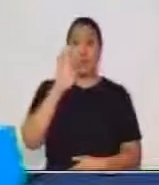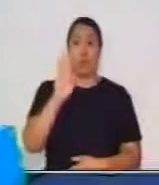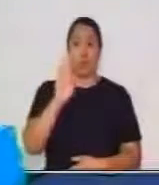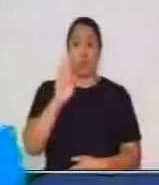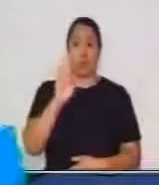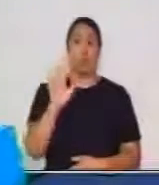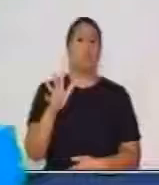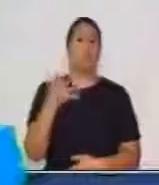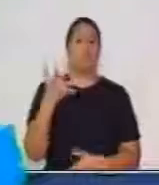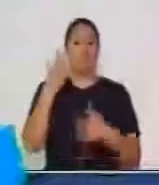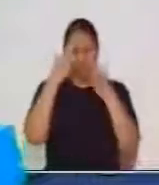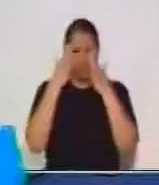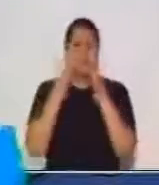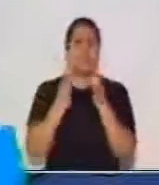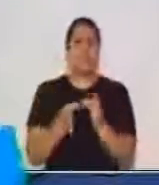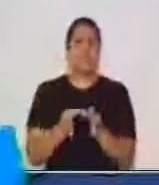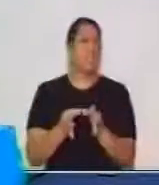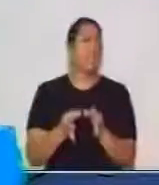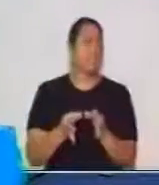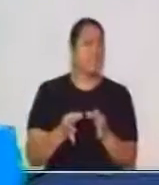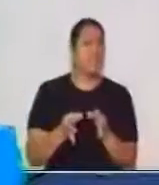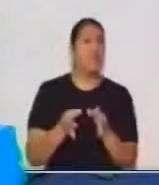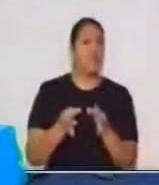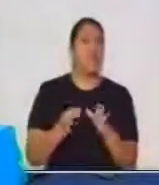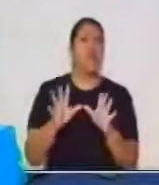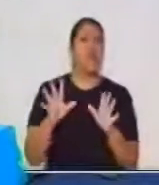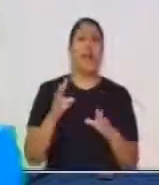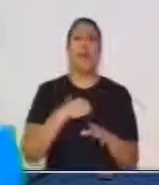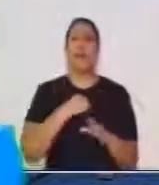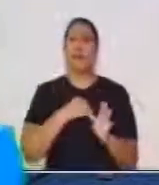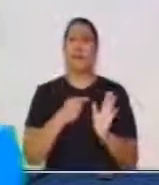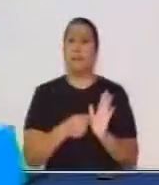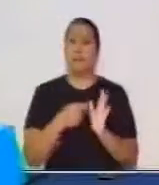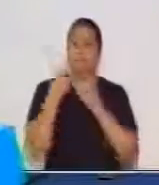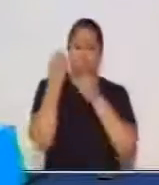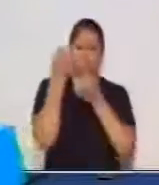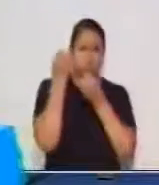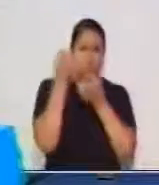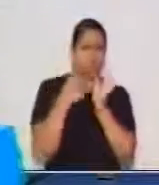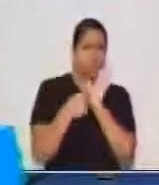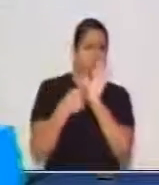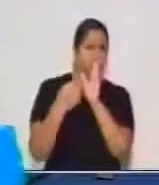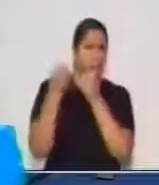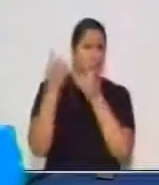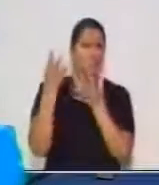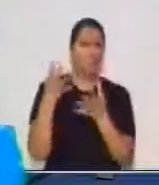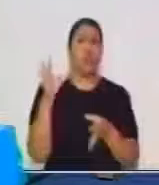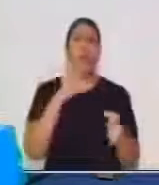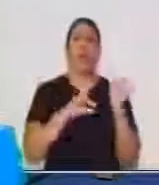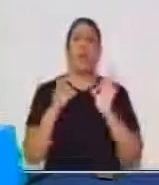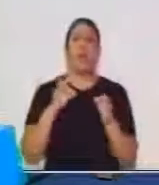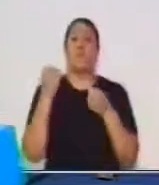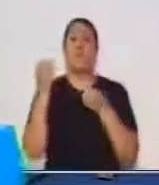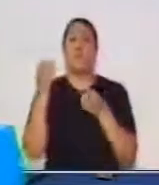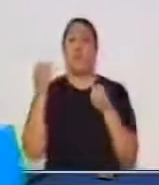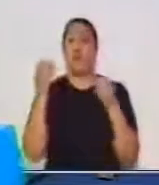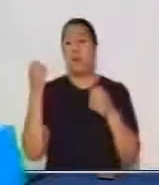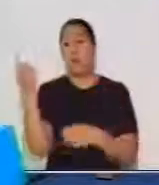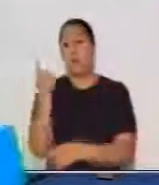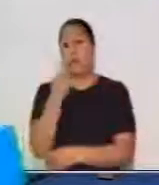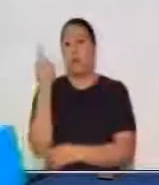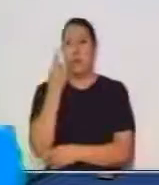decide cuando quiere dar a conocer aspectos o datos relevantes a su